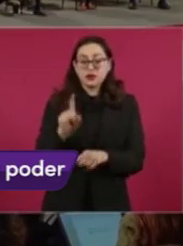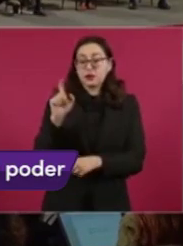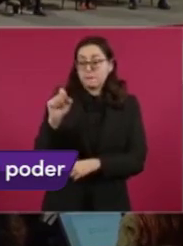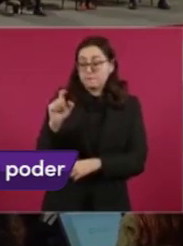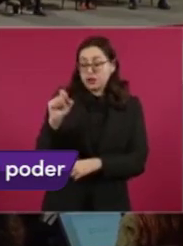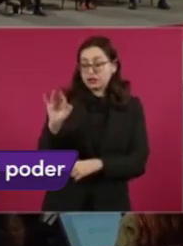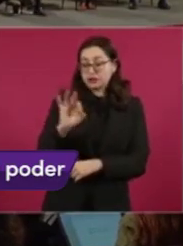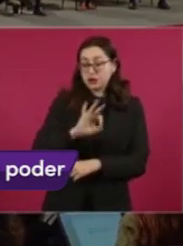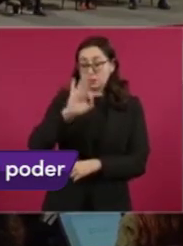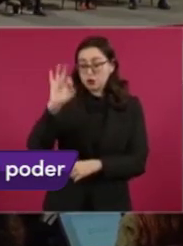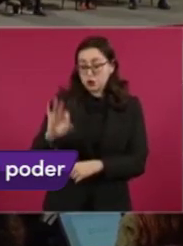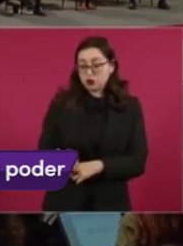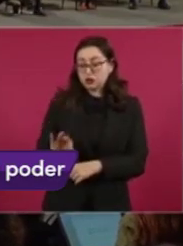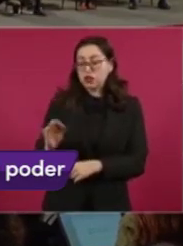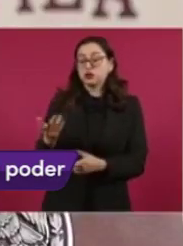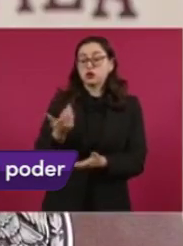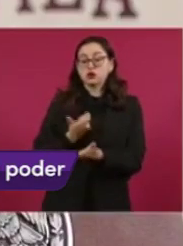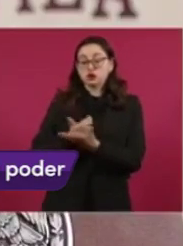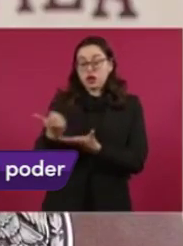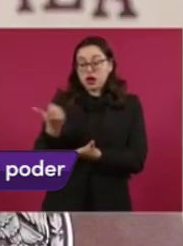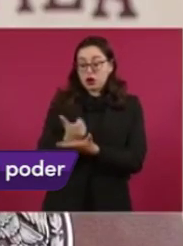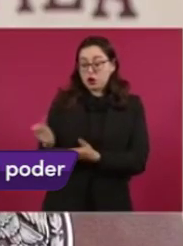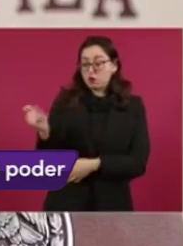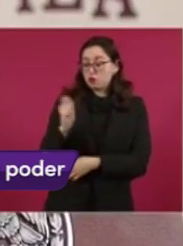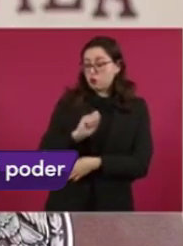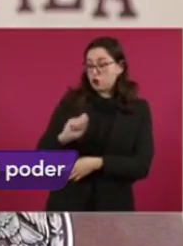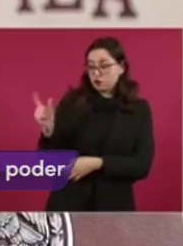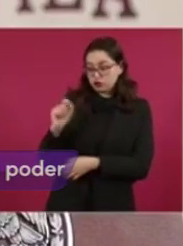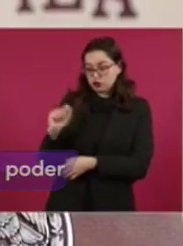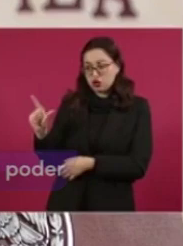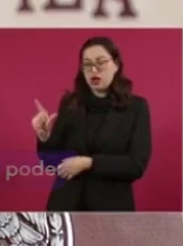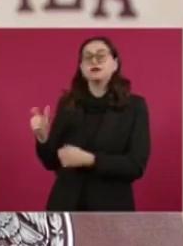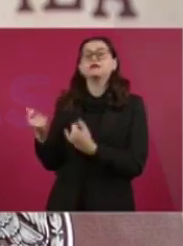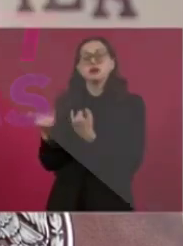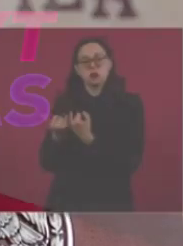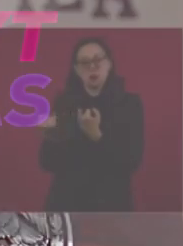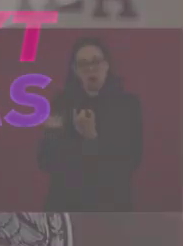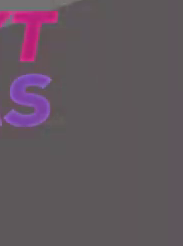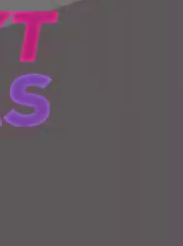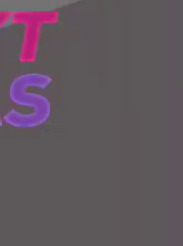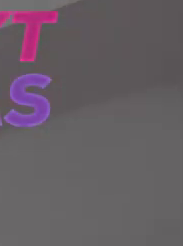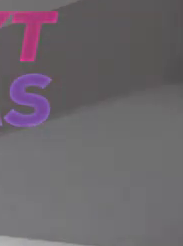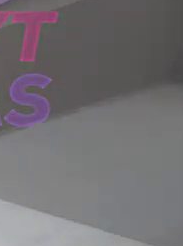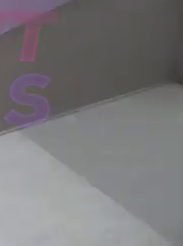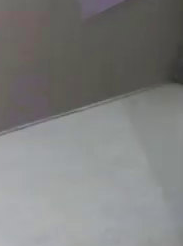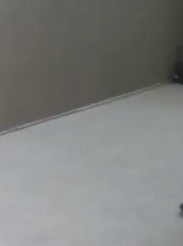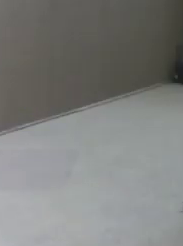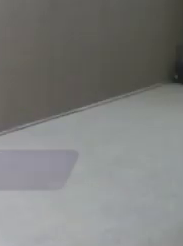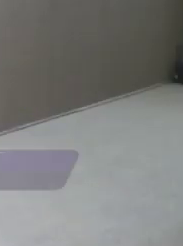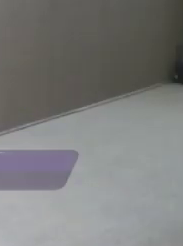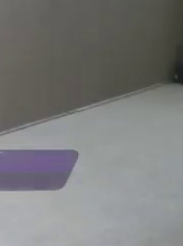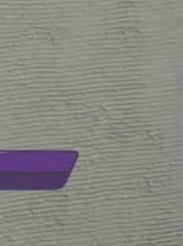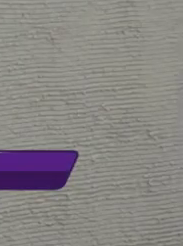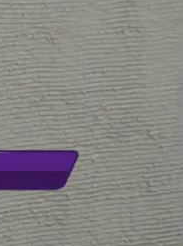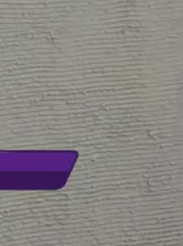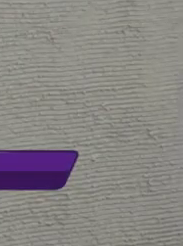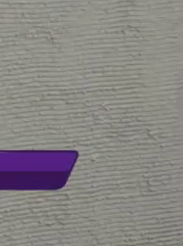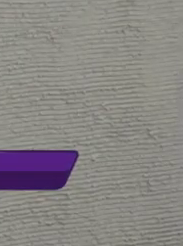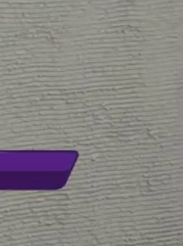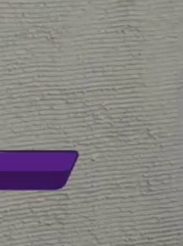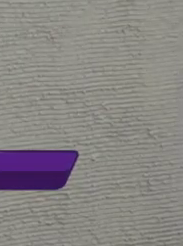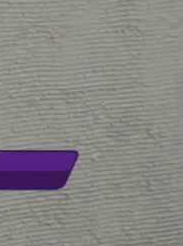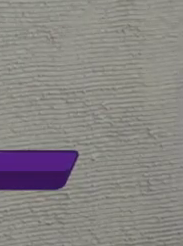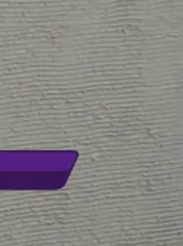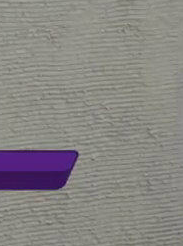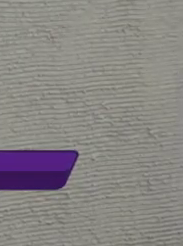adquisitivo de trabajadoras y trabajadores en 110% en comparación con 2018. Dejen de fingir. Ese